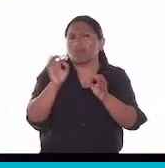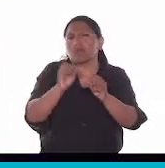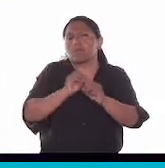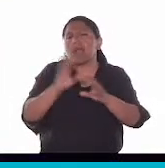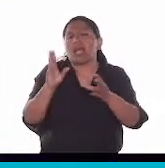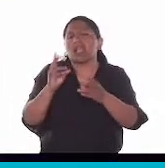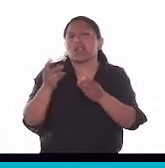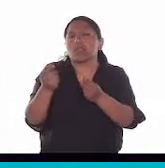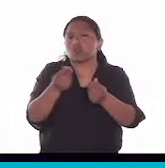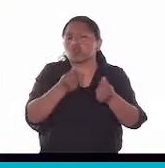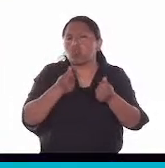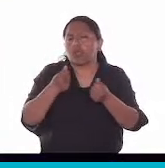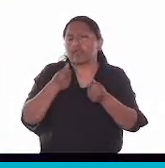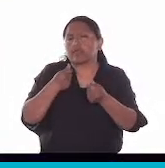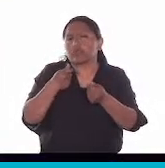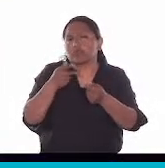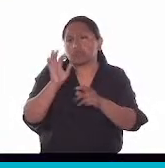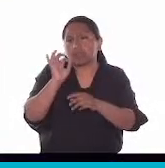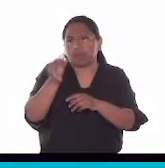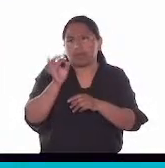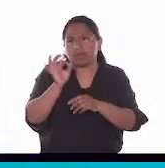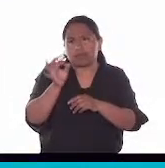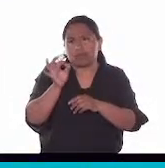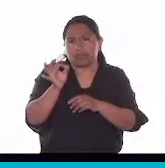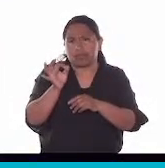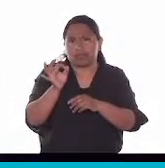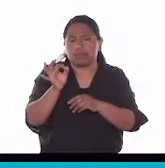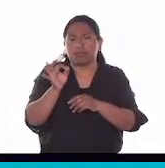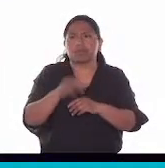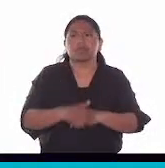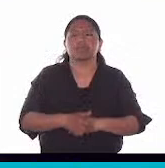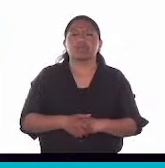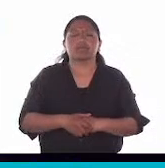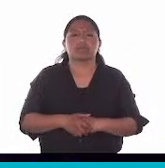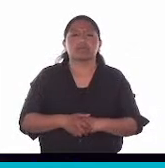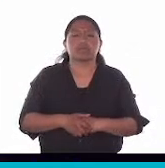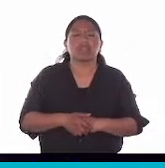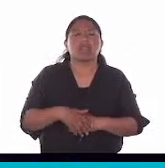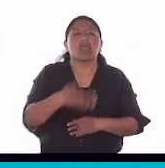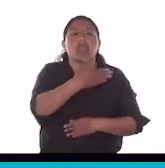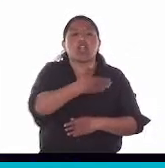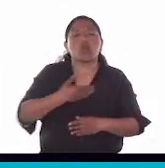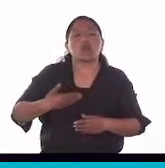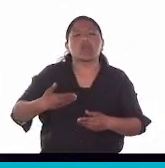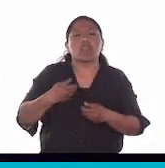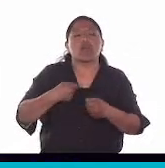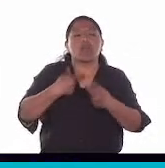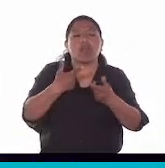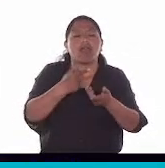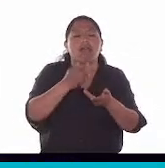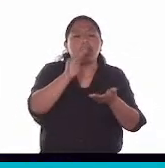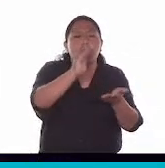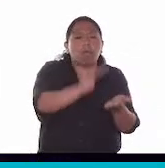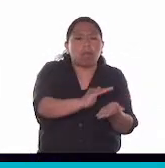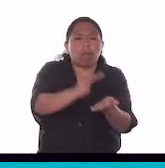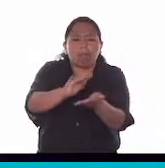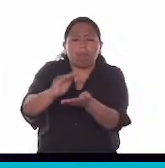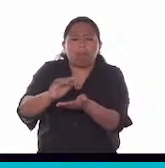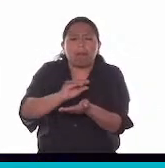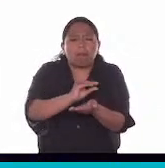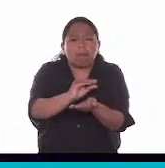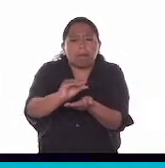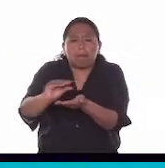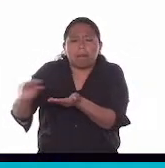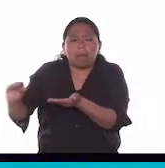magros presupuestos que tienen el gobierno entrega fondos escasos los entrega